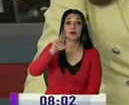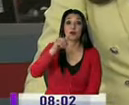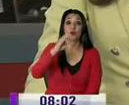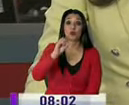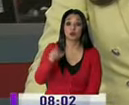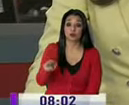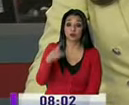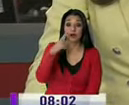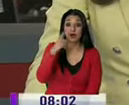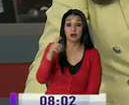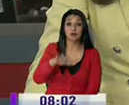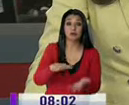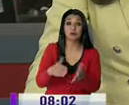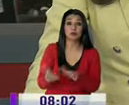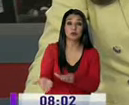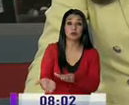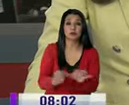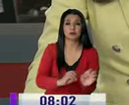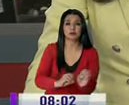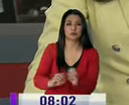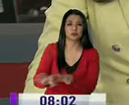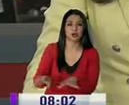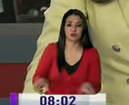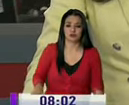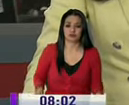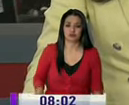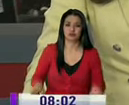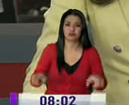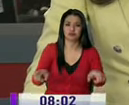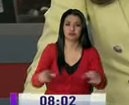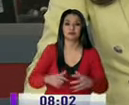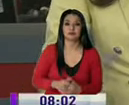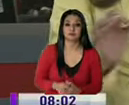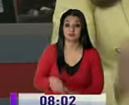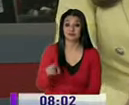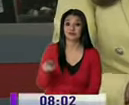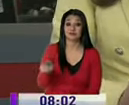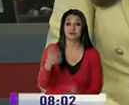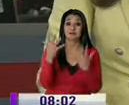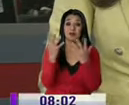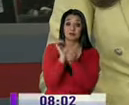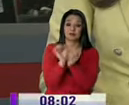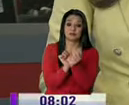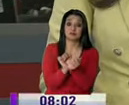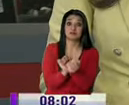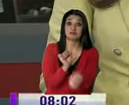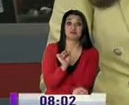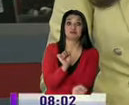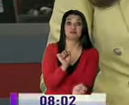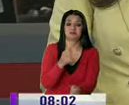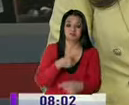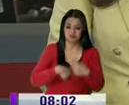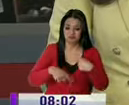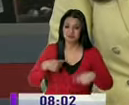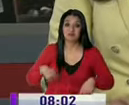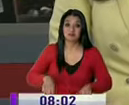sexo masculino fue abandonado en la cuneta de la carretera. El occiso tenía las manos amarradas y signos de